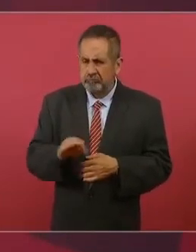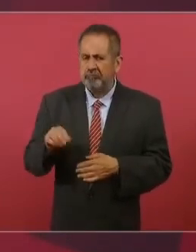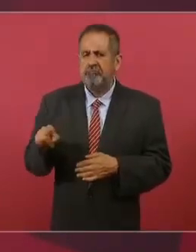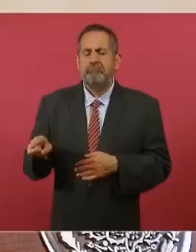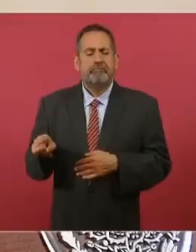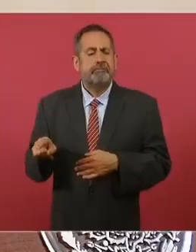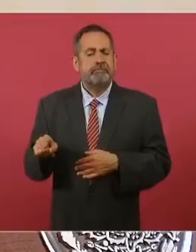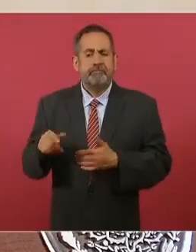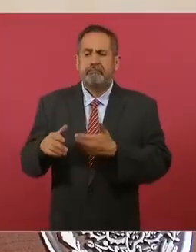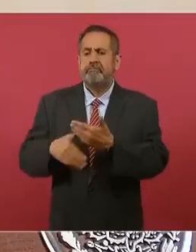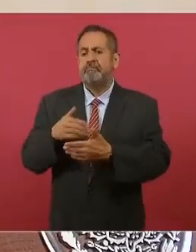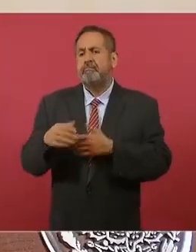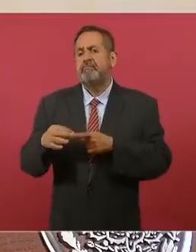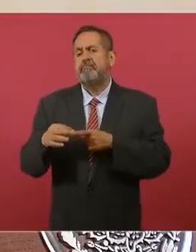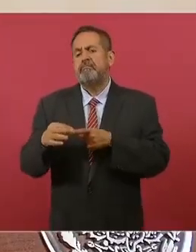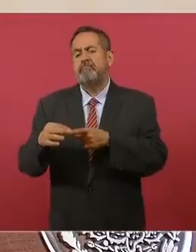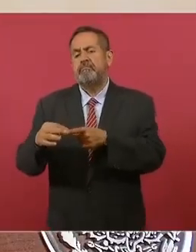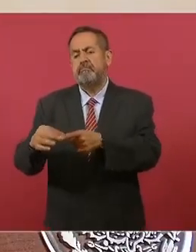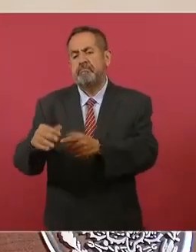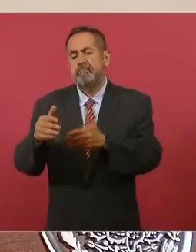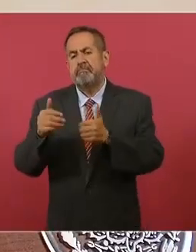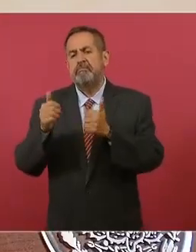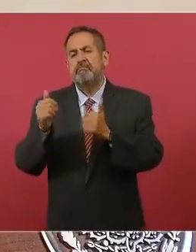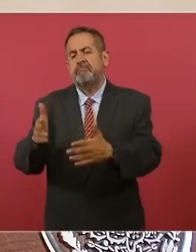llevar a buen puerto